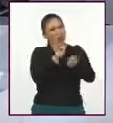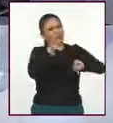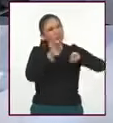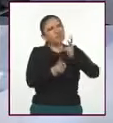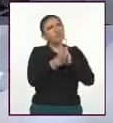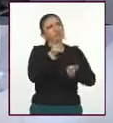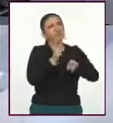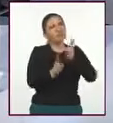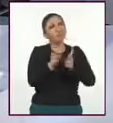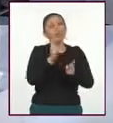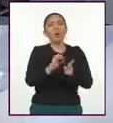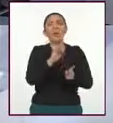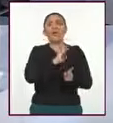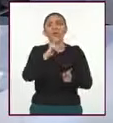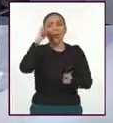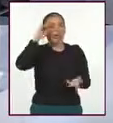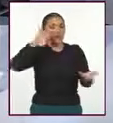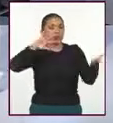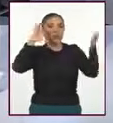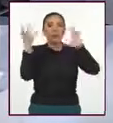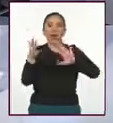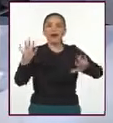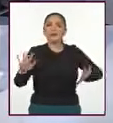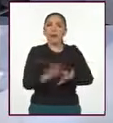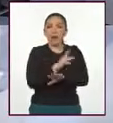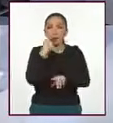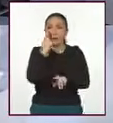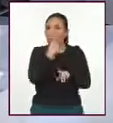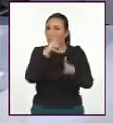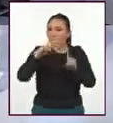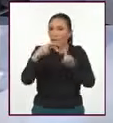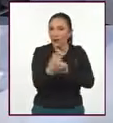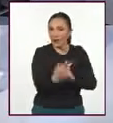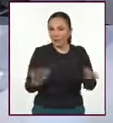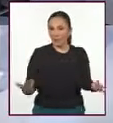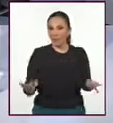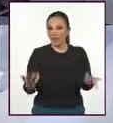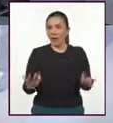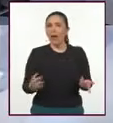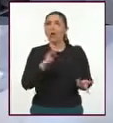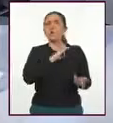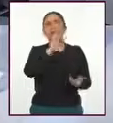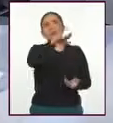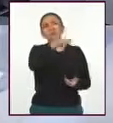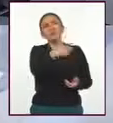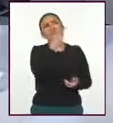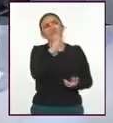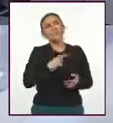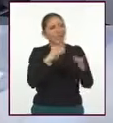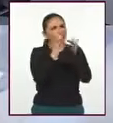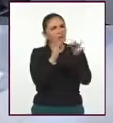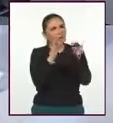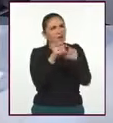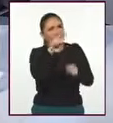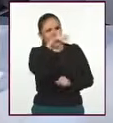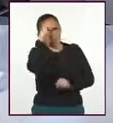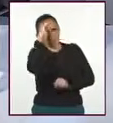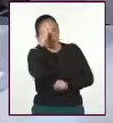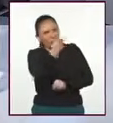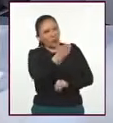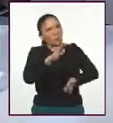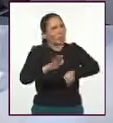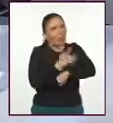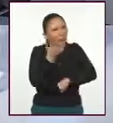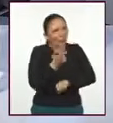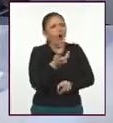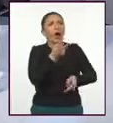hablar con alguien y decir, bueno, es que yo no entiendo por qué tenían ese punto de vista y explícame, quiero conocer más por qué lo piensan de esta manera. Y hay